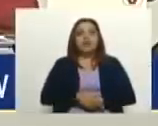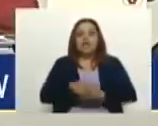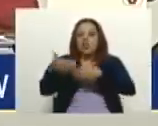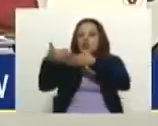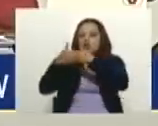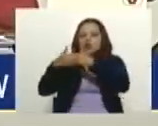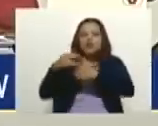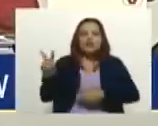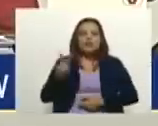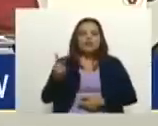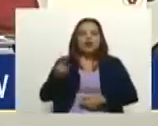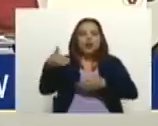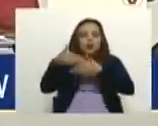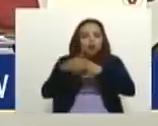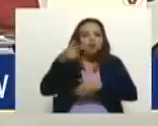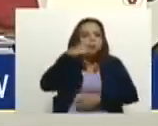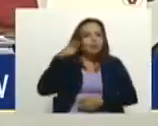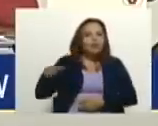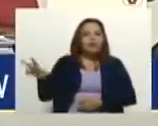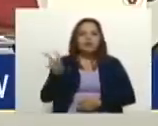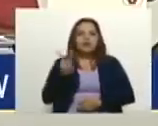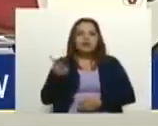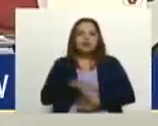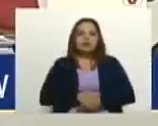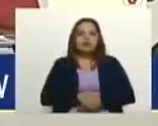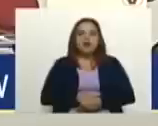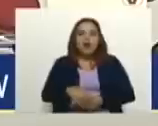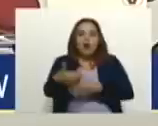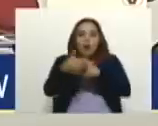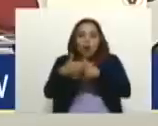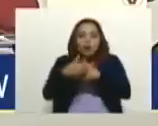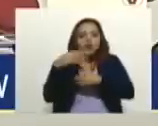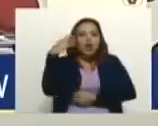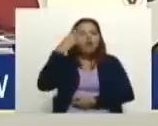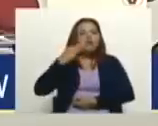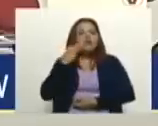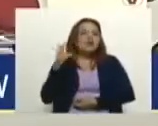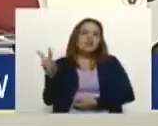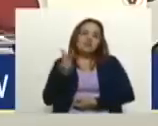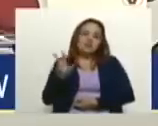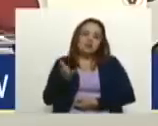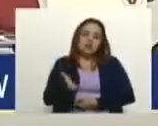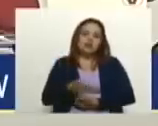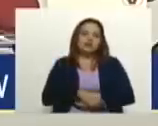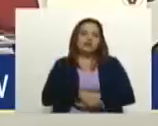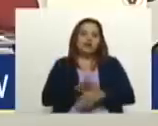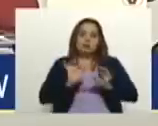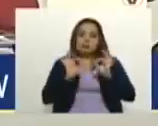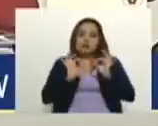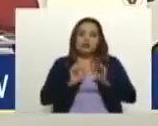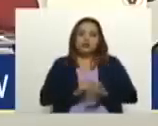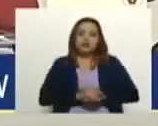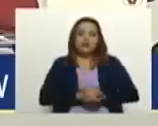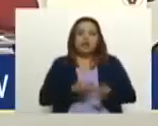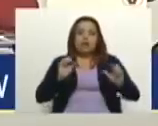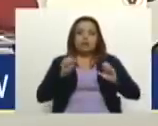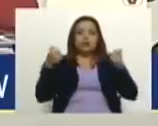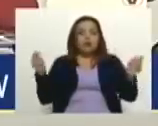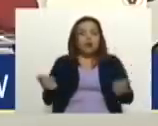Venezuela, contra el pueblo de Venezuela, sobre todo contra la juventud venezolana, se inició una